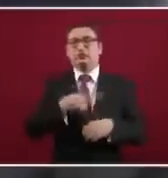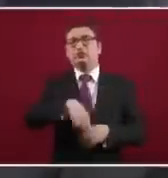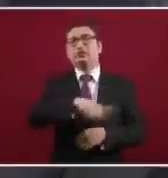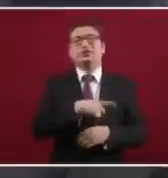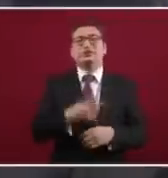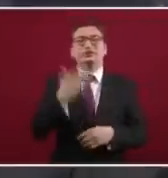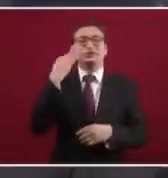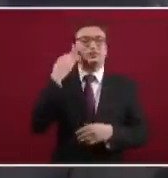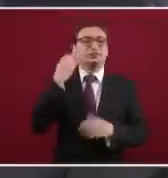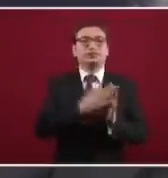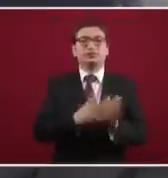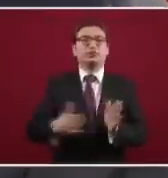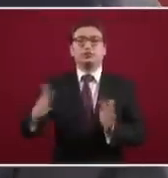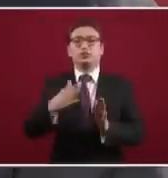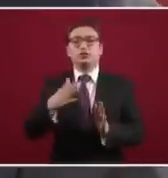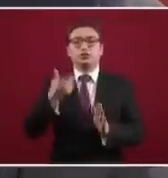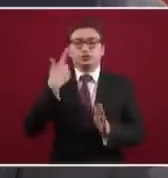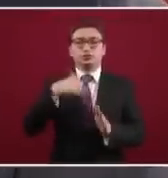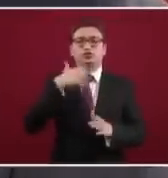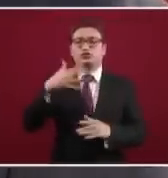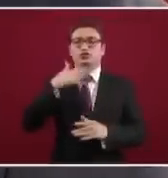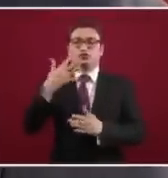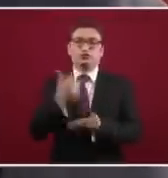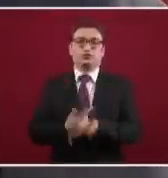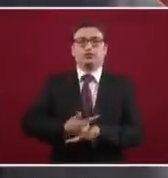ya la corrupción es delito grave,